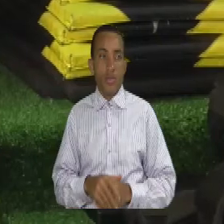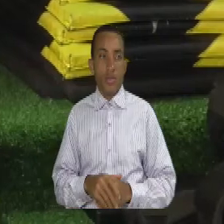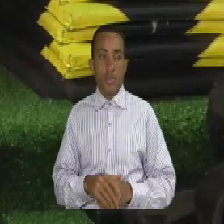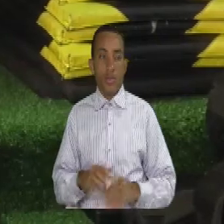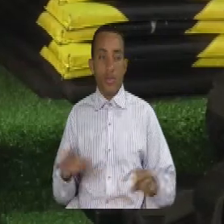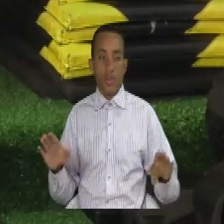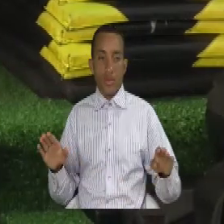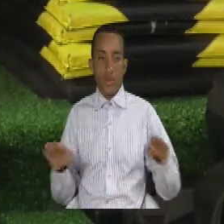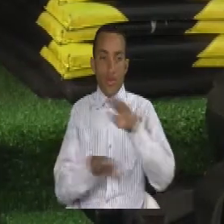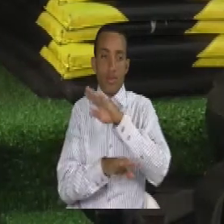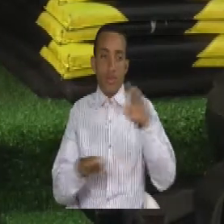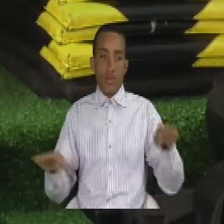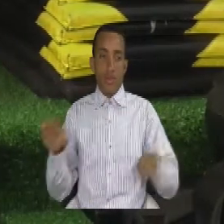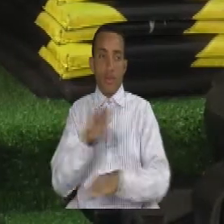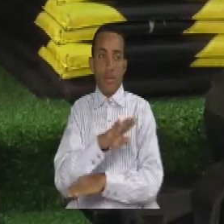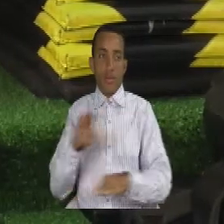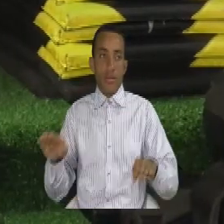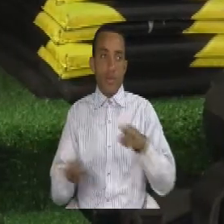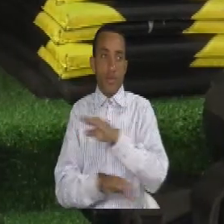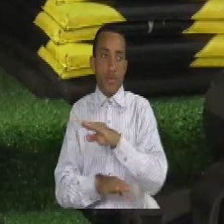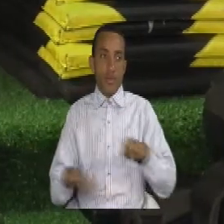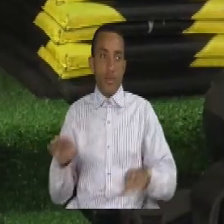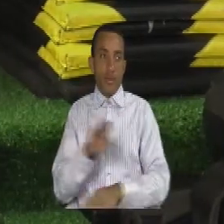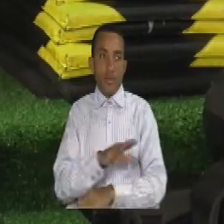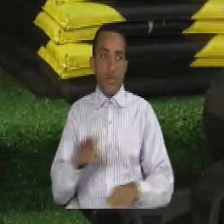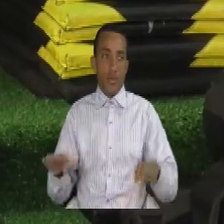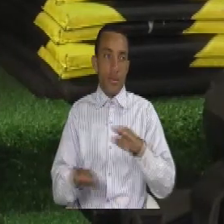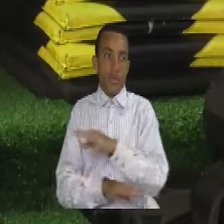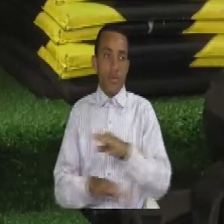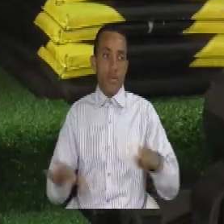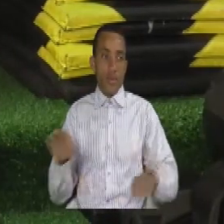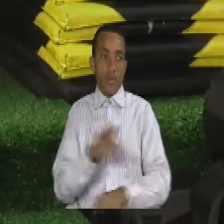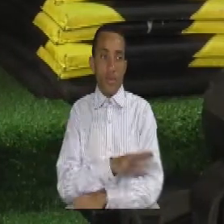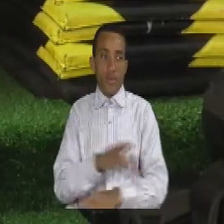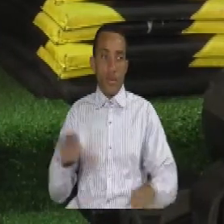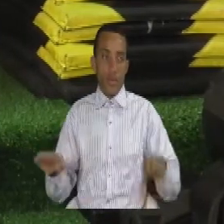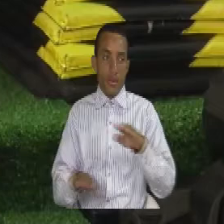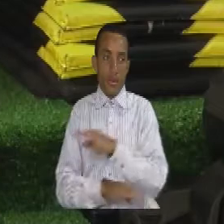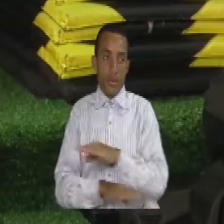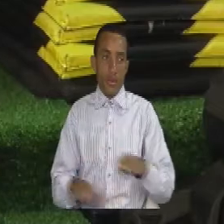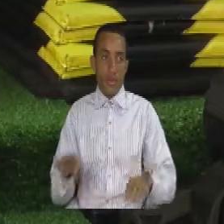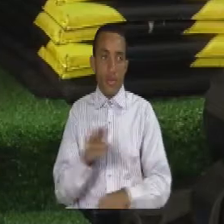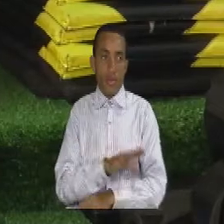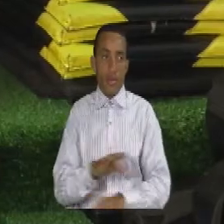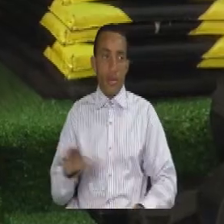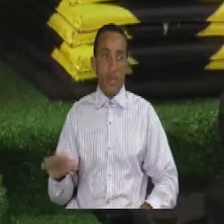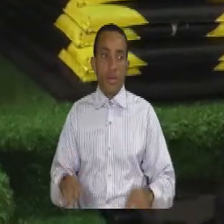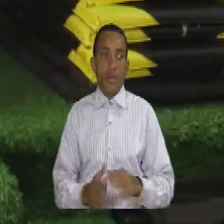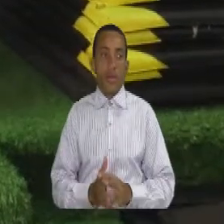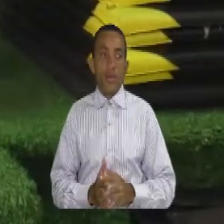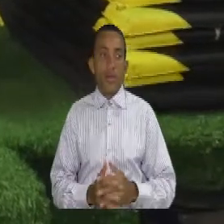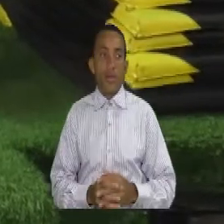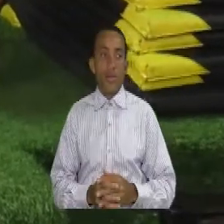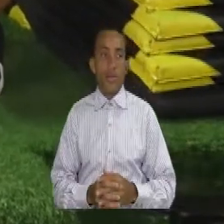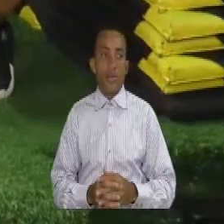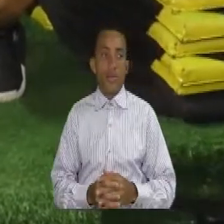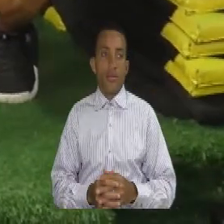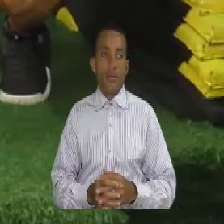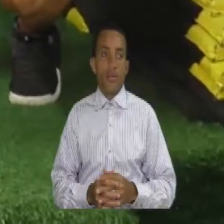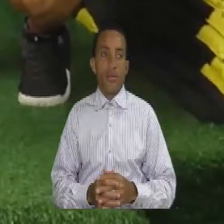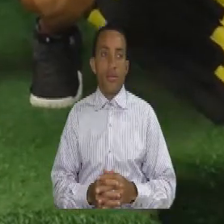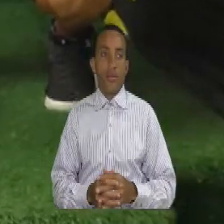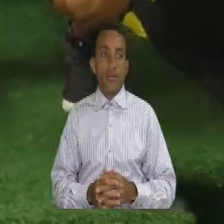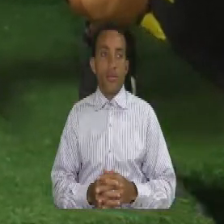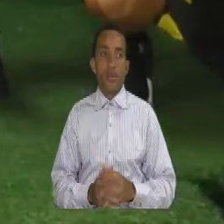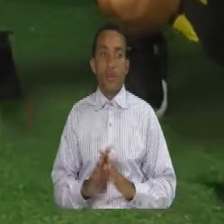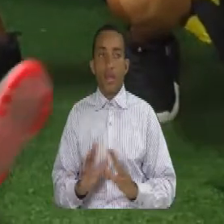movimiento de la lateral, ¿sí? Abriendo y cerrando. Muy bien, exacto. Ah, que